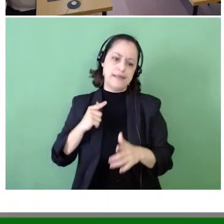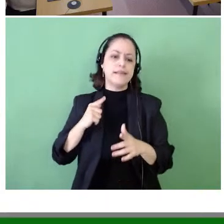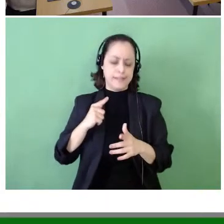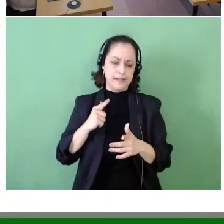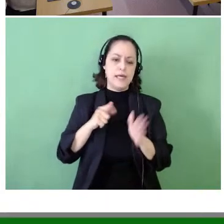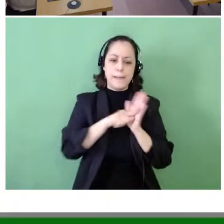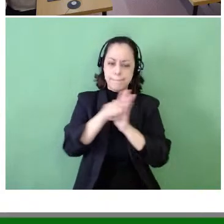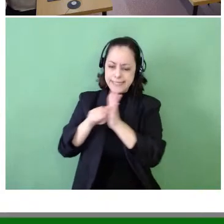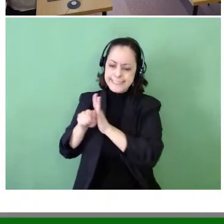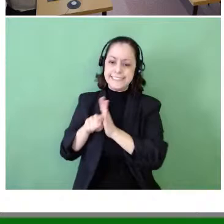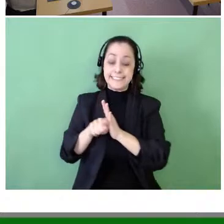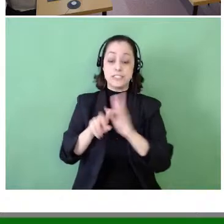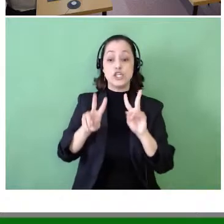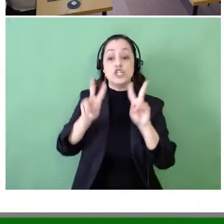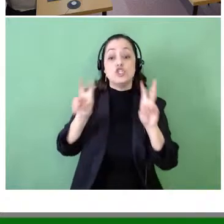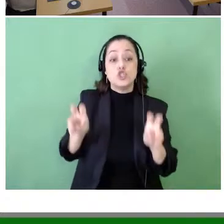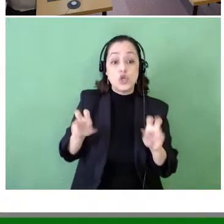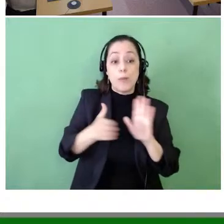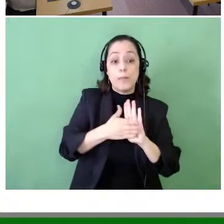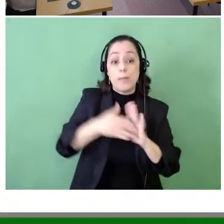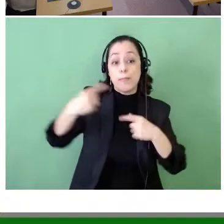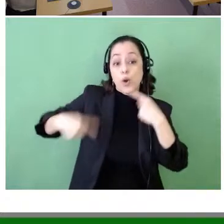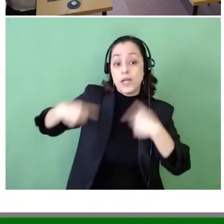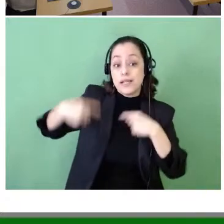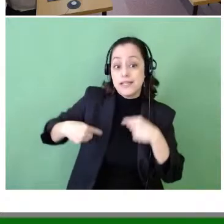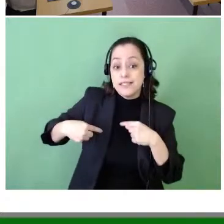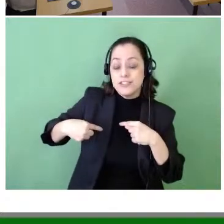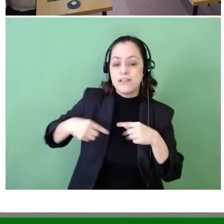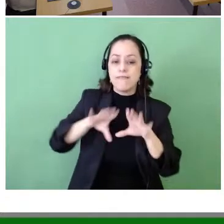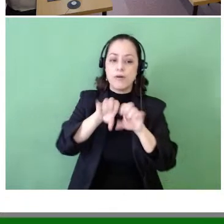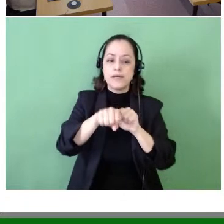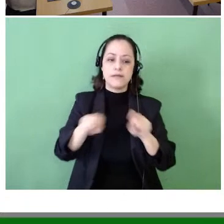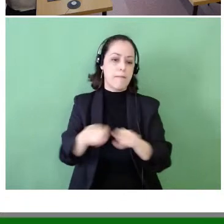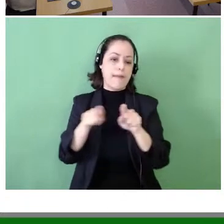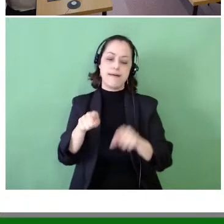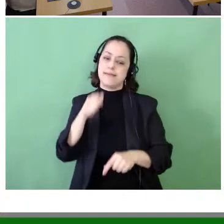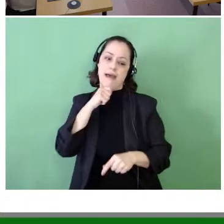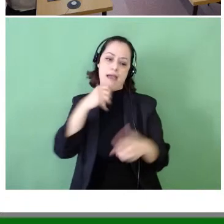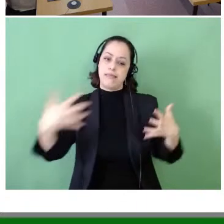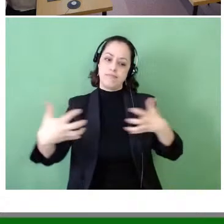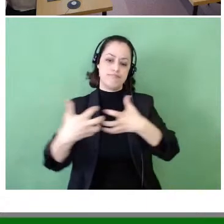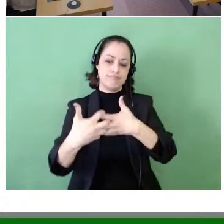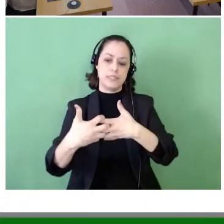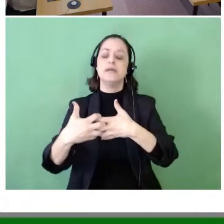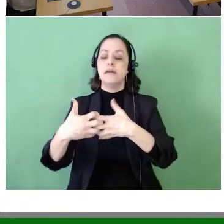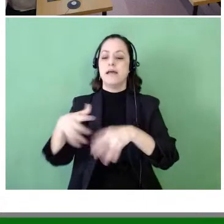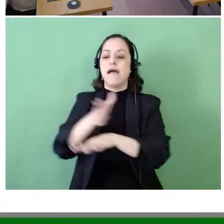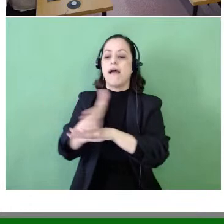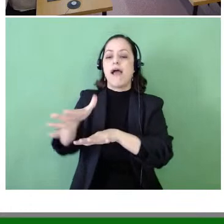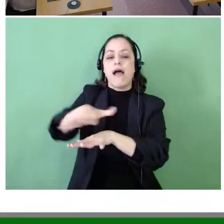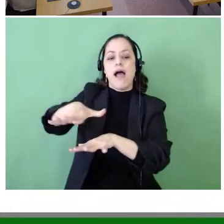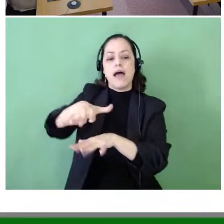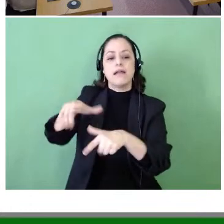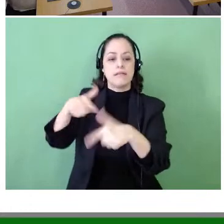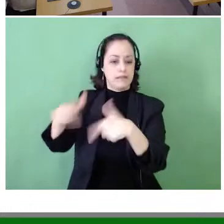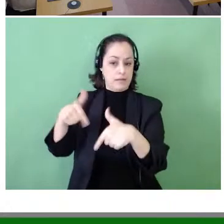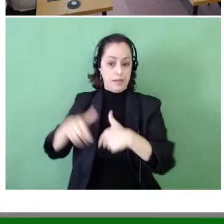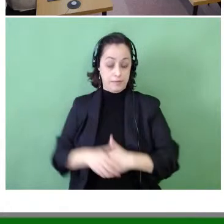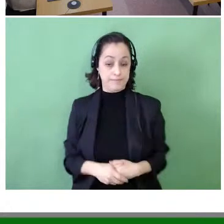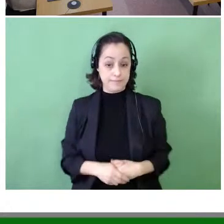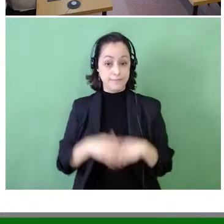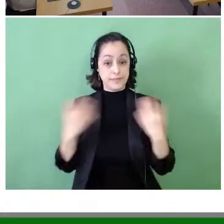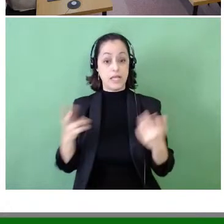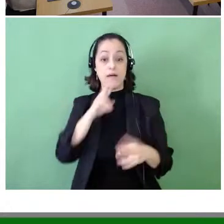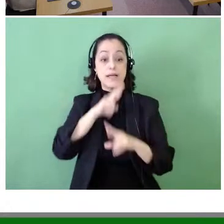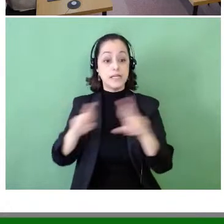formación, pero no de trabajo, de mercado de trabajo. Los resultados, encontramos entonces que hay similitudes